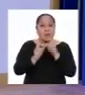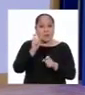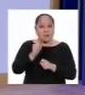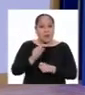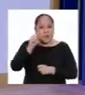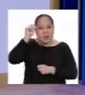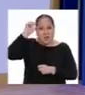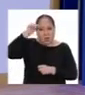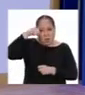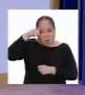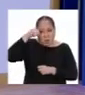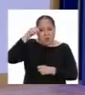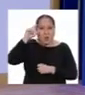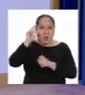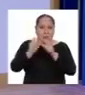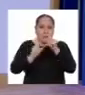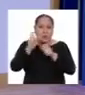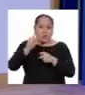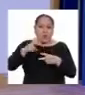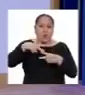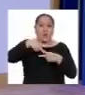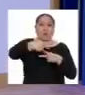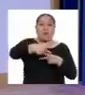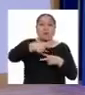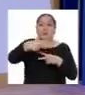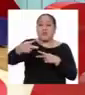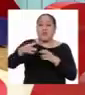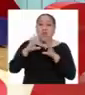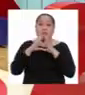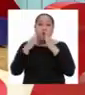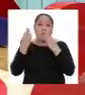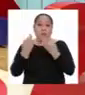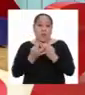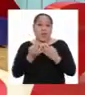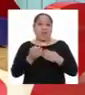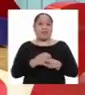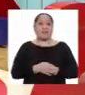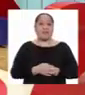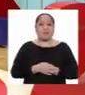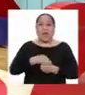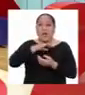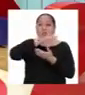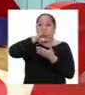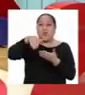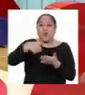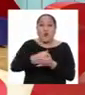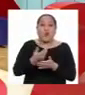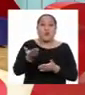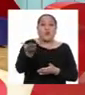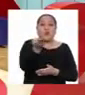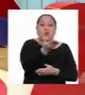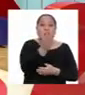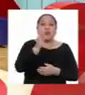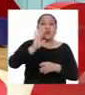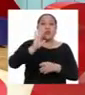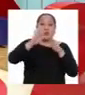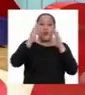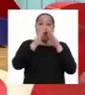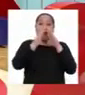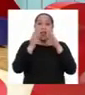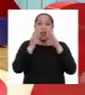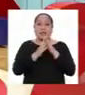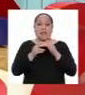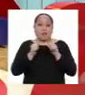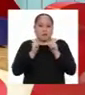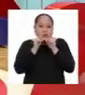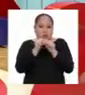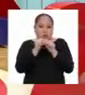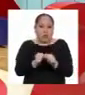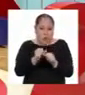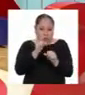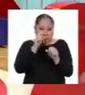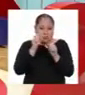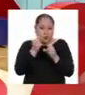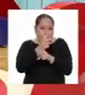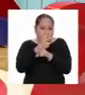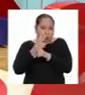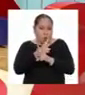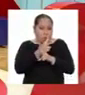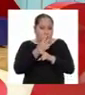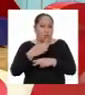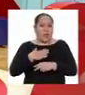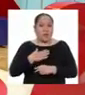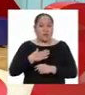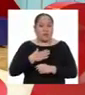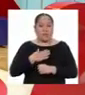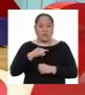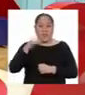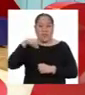estar formada por personas de su vecindario y familiares. Todas y todos ustedes en sus casas tenemos que seguir cuidándonos. El